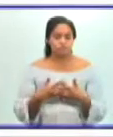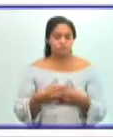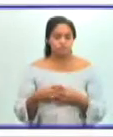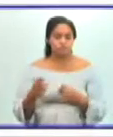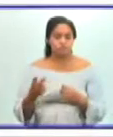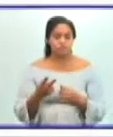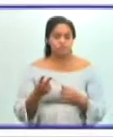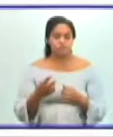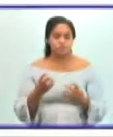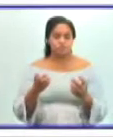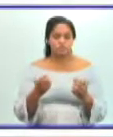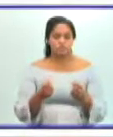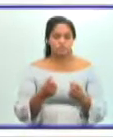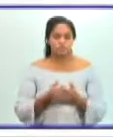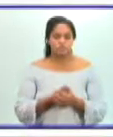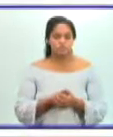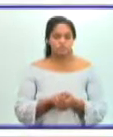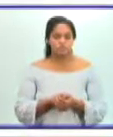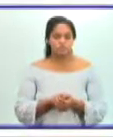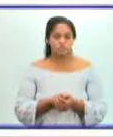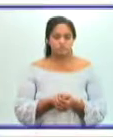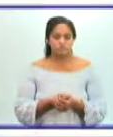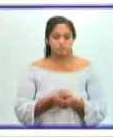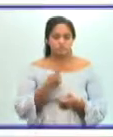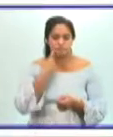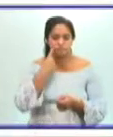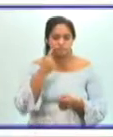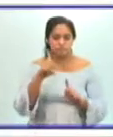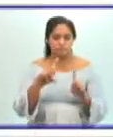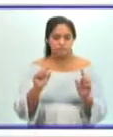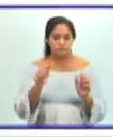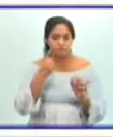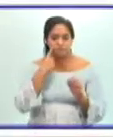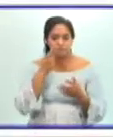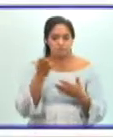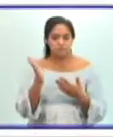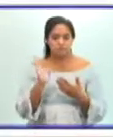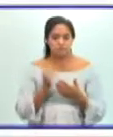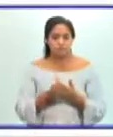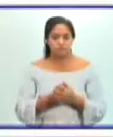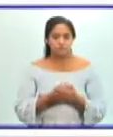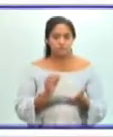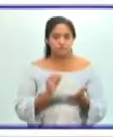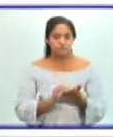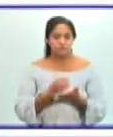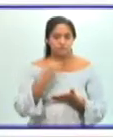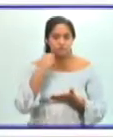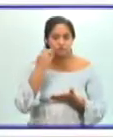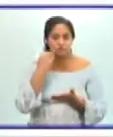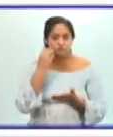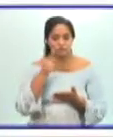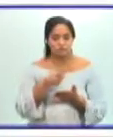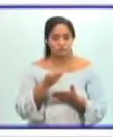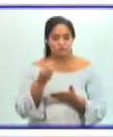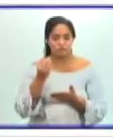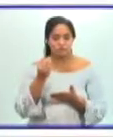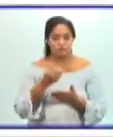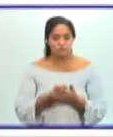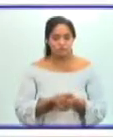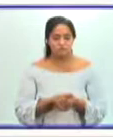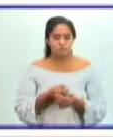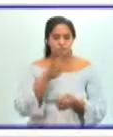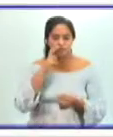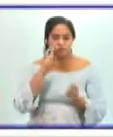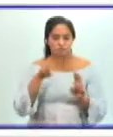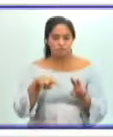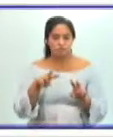segmento AD. Observa que en la figura acabamos de marcar los segmentos que estamos buscando, que son